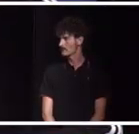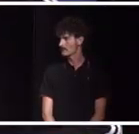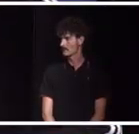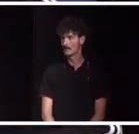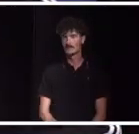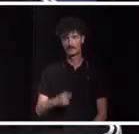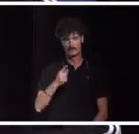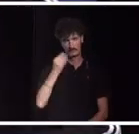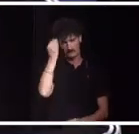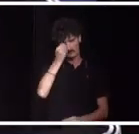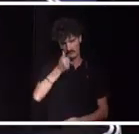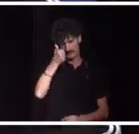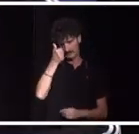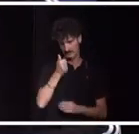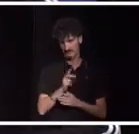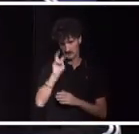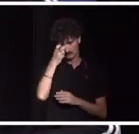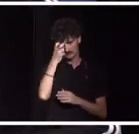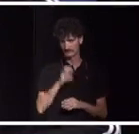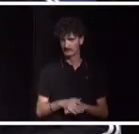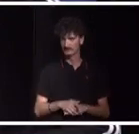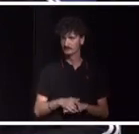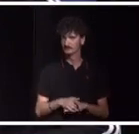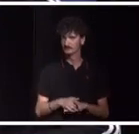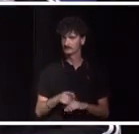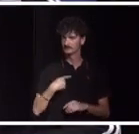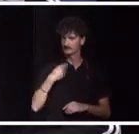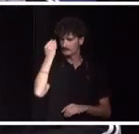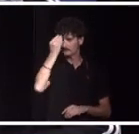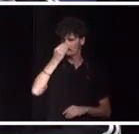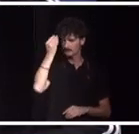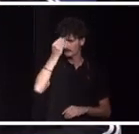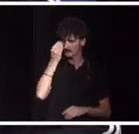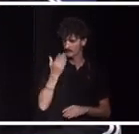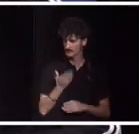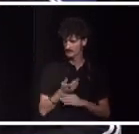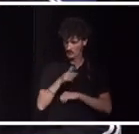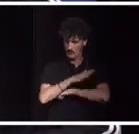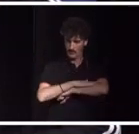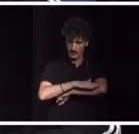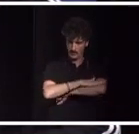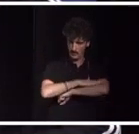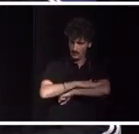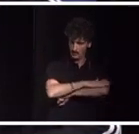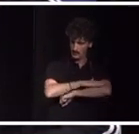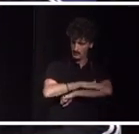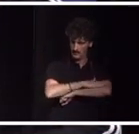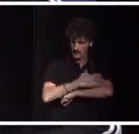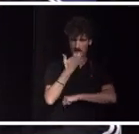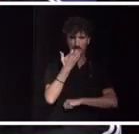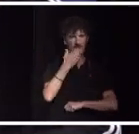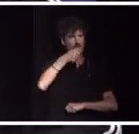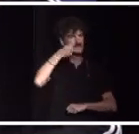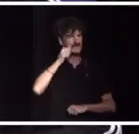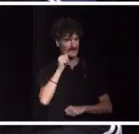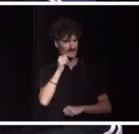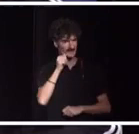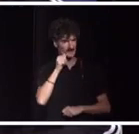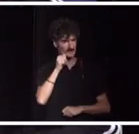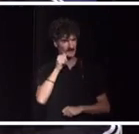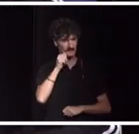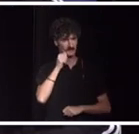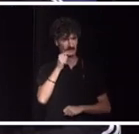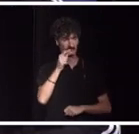Una reflexión más. Mirad, yo creo que un gobierno de Sánchez, un gobierno al final del